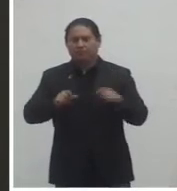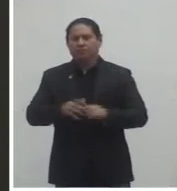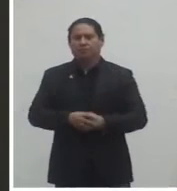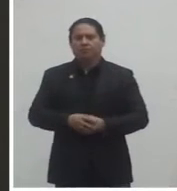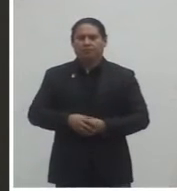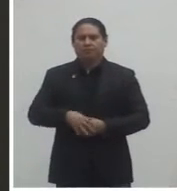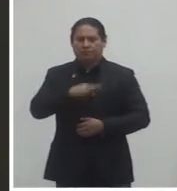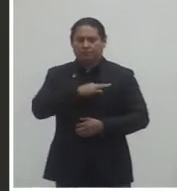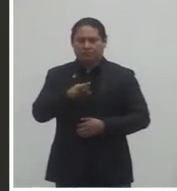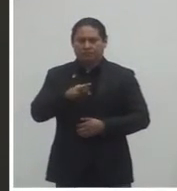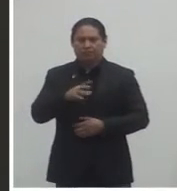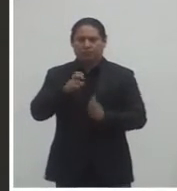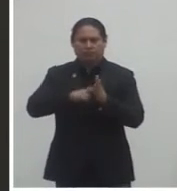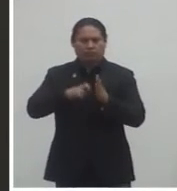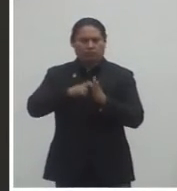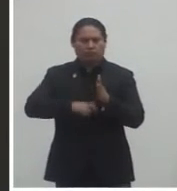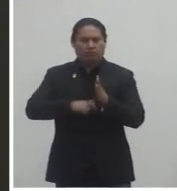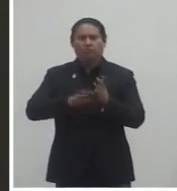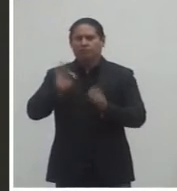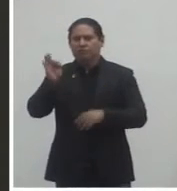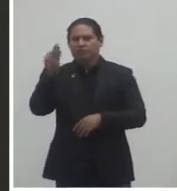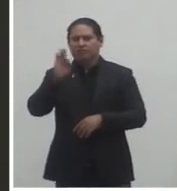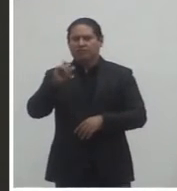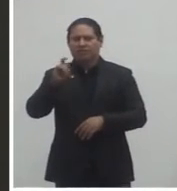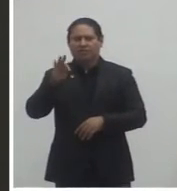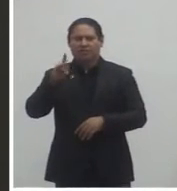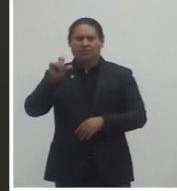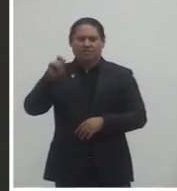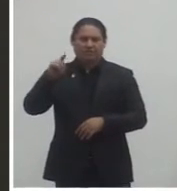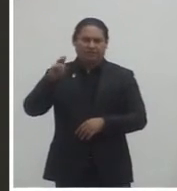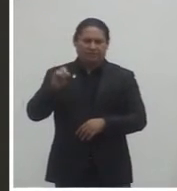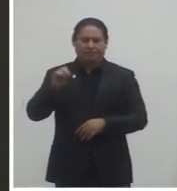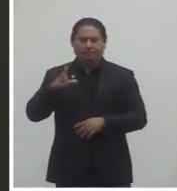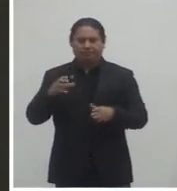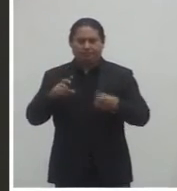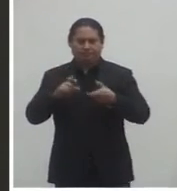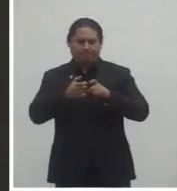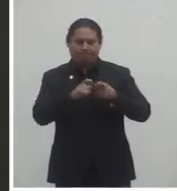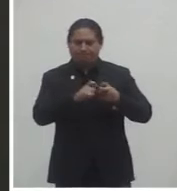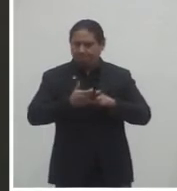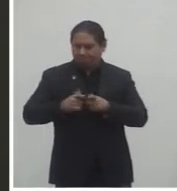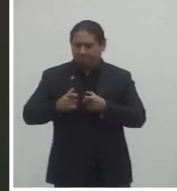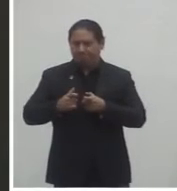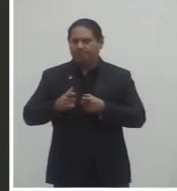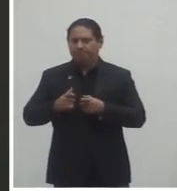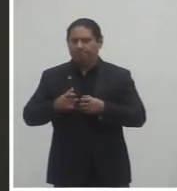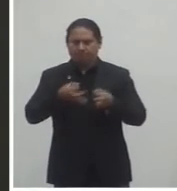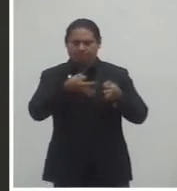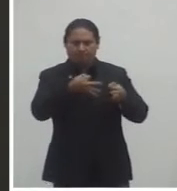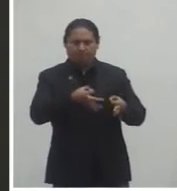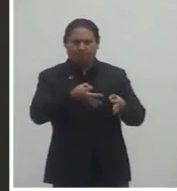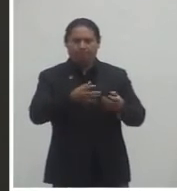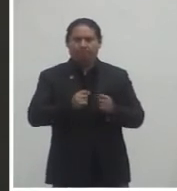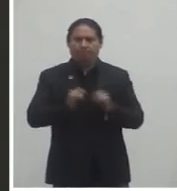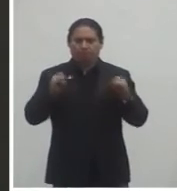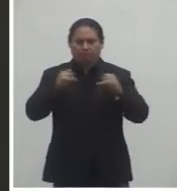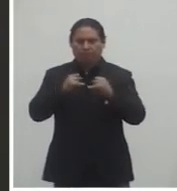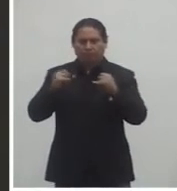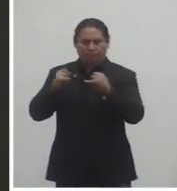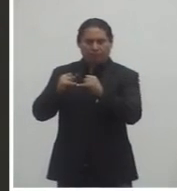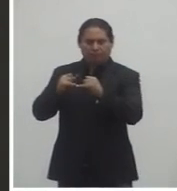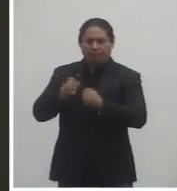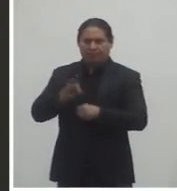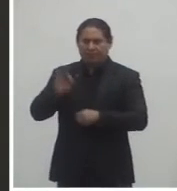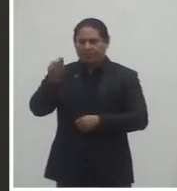está dando un nuevo arreglo federalista, una colaboración adecuada entre las instituciones